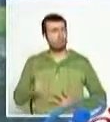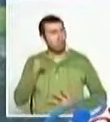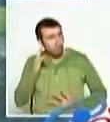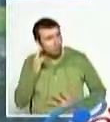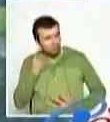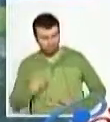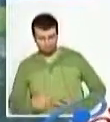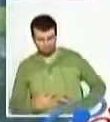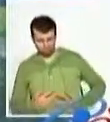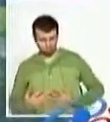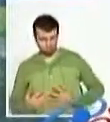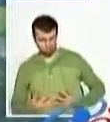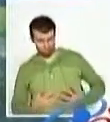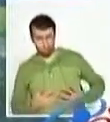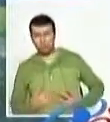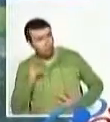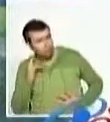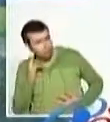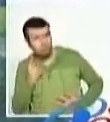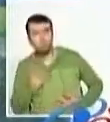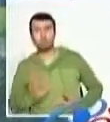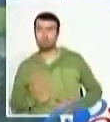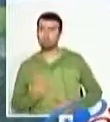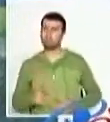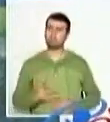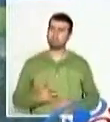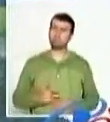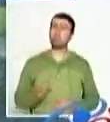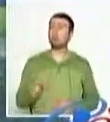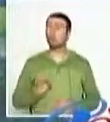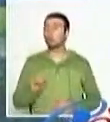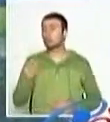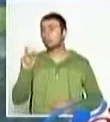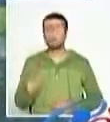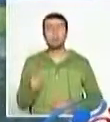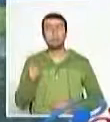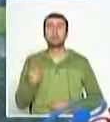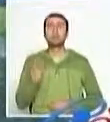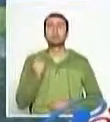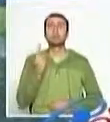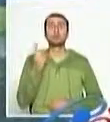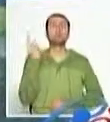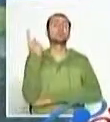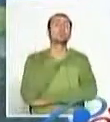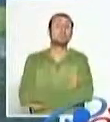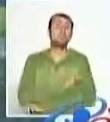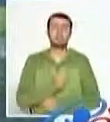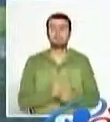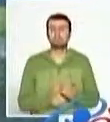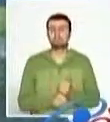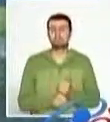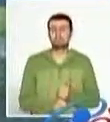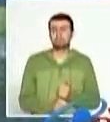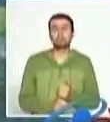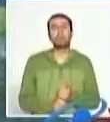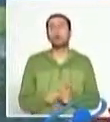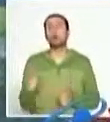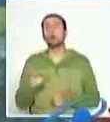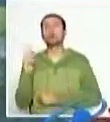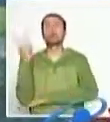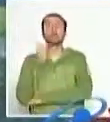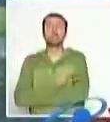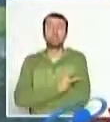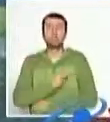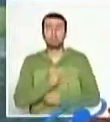o el cambio en el hábito intestinal, persona que va una vez al día, empieza a ir cada dos o cada tres días. Entonces, todos